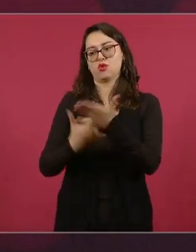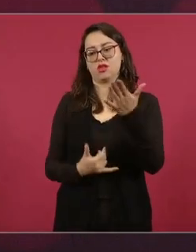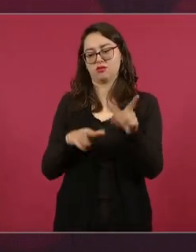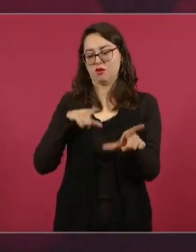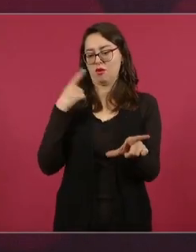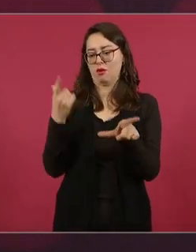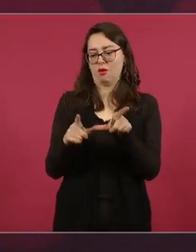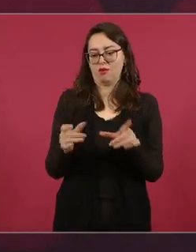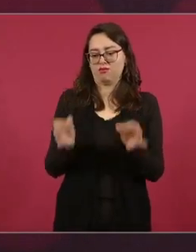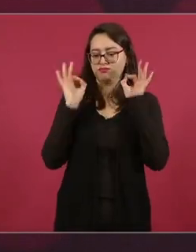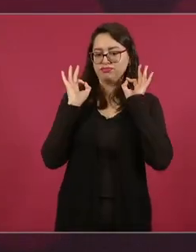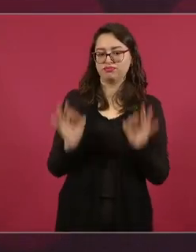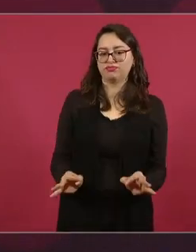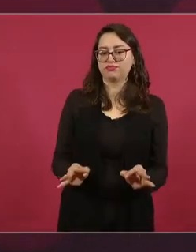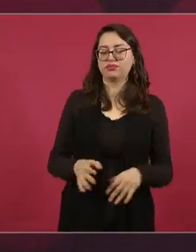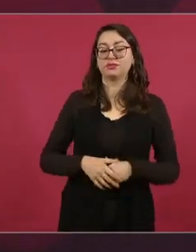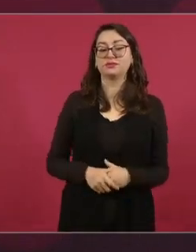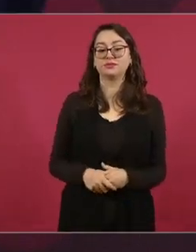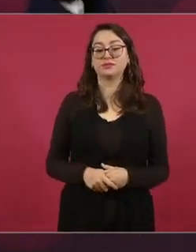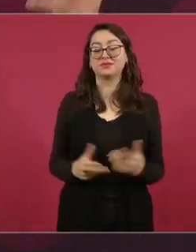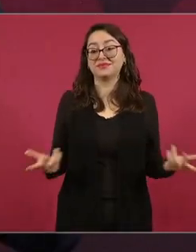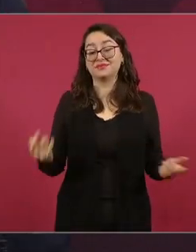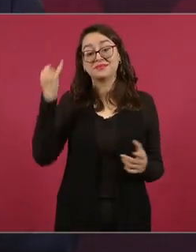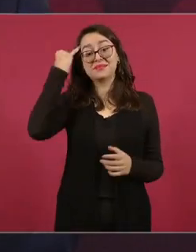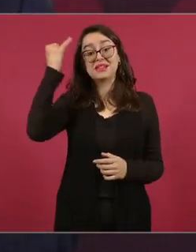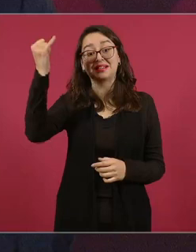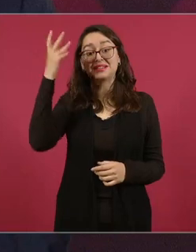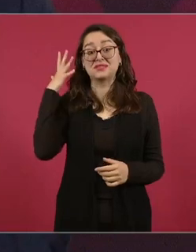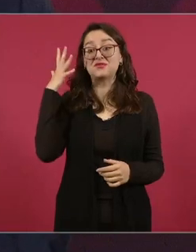imagínense lo que significa hacia el futuro.